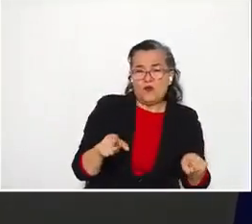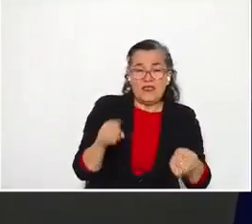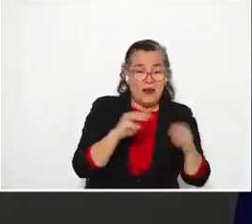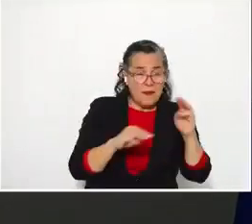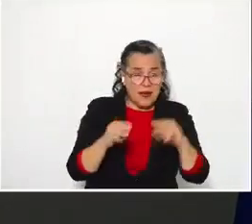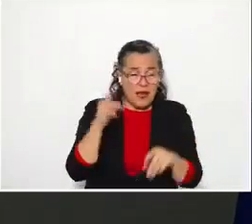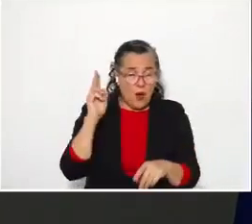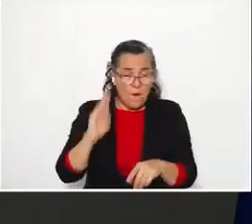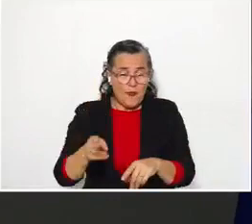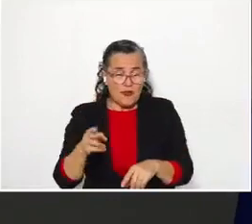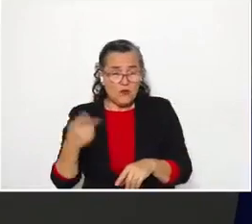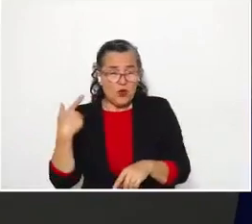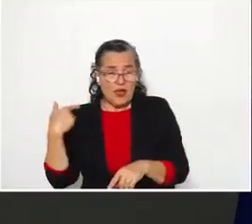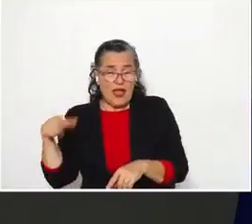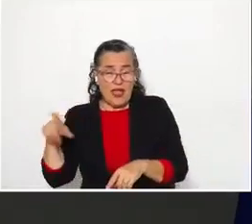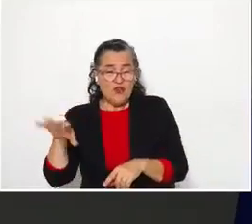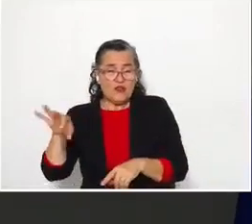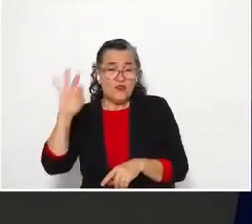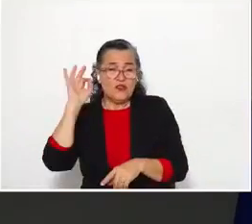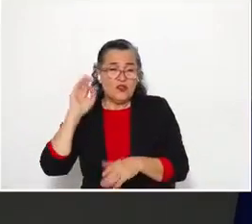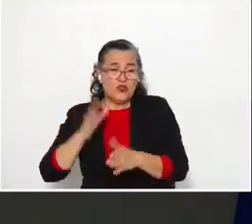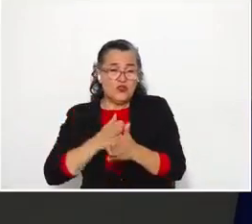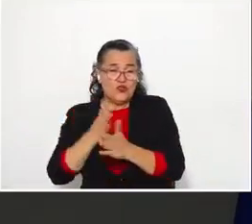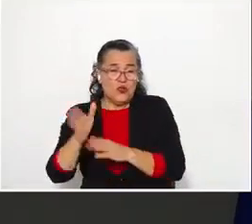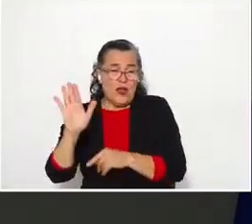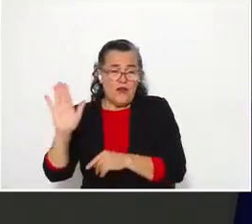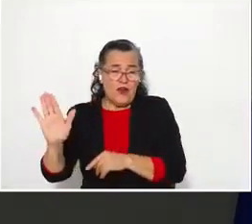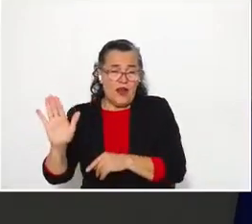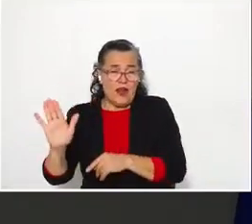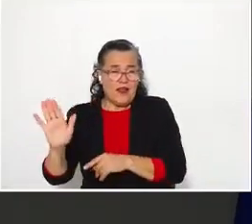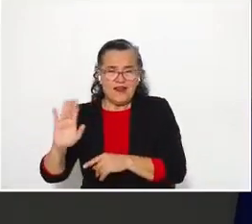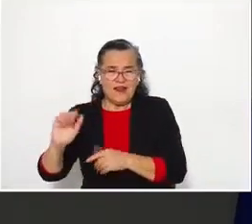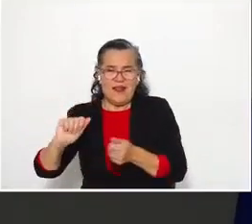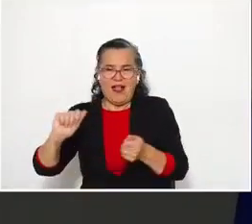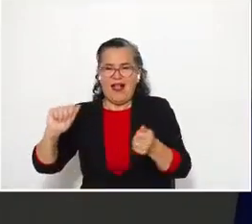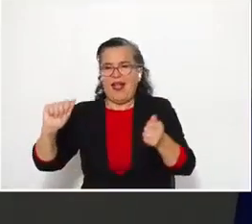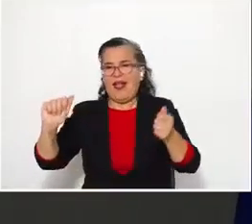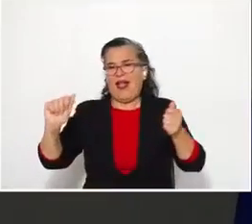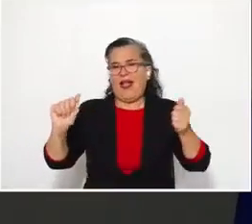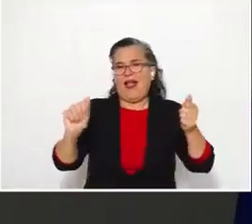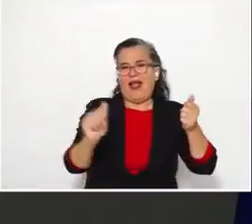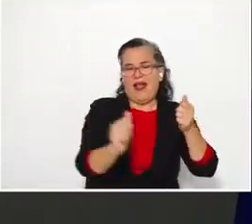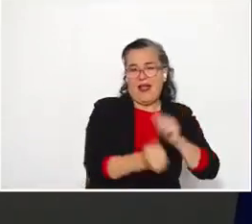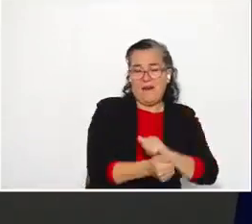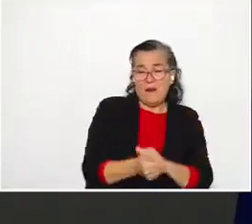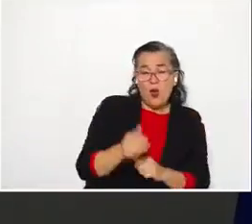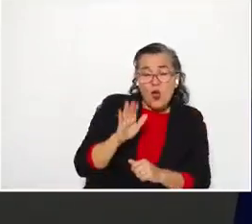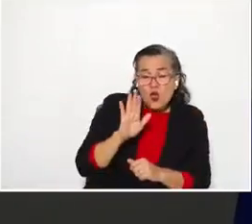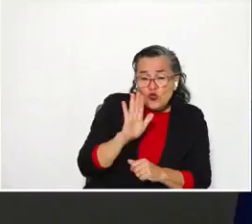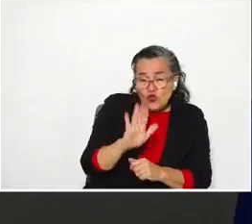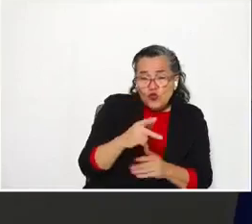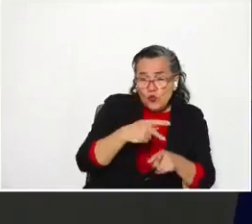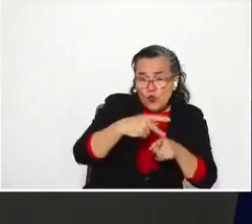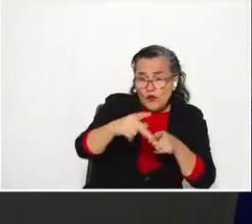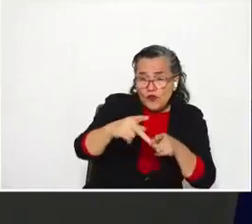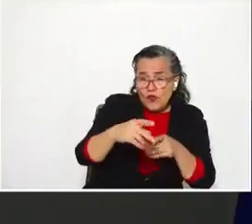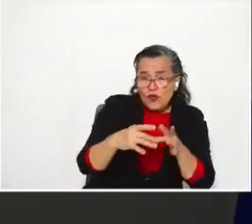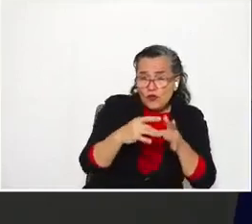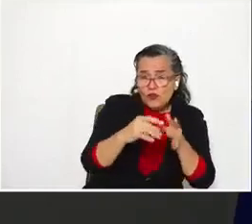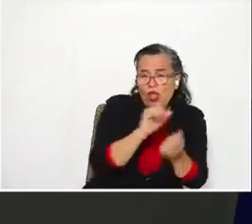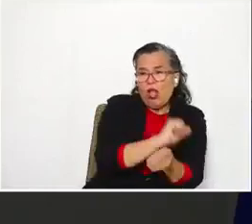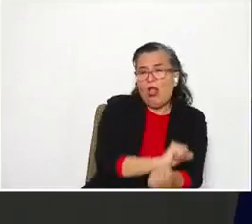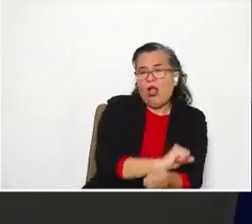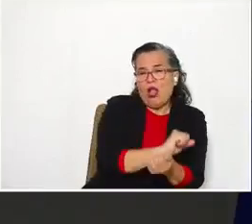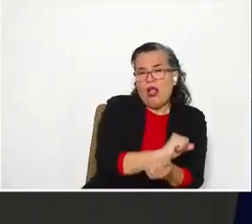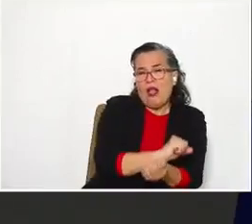el mismo que cuando escogieron o iniciaron su carrera, y que sus profesionales hiperespecializados van a estar amarrados